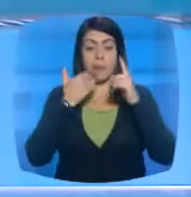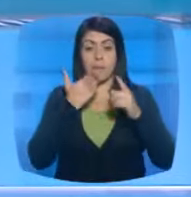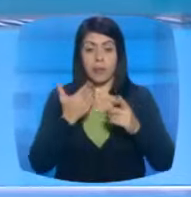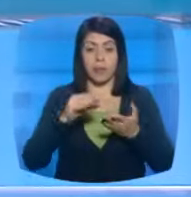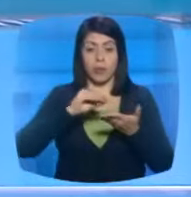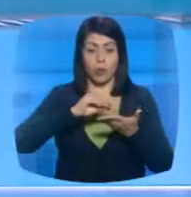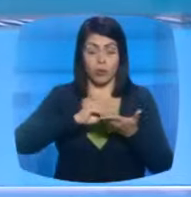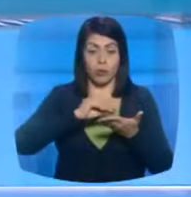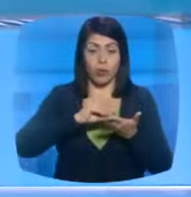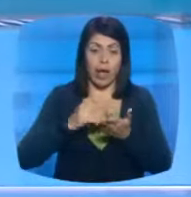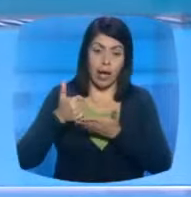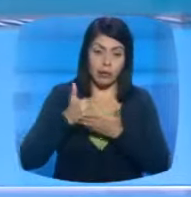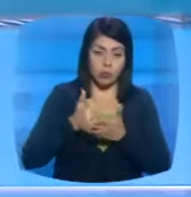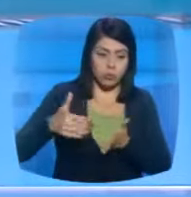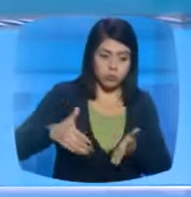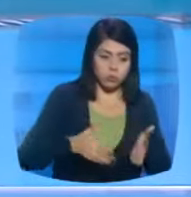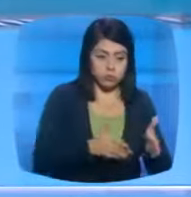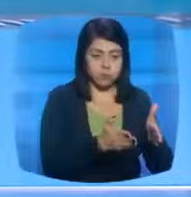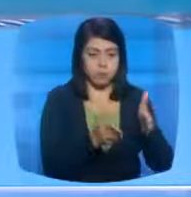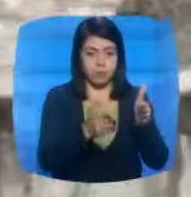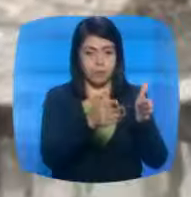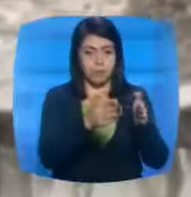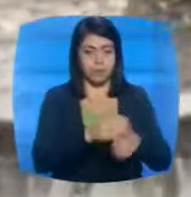la canalización del afluente.